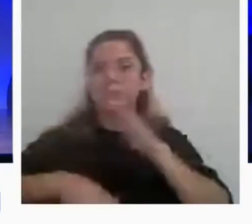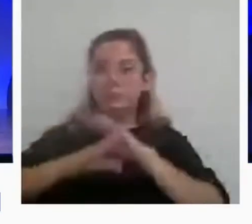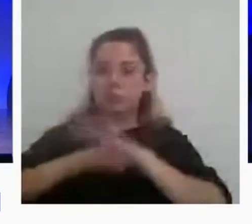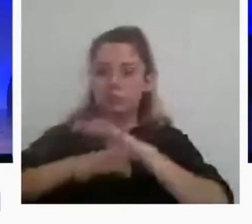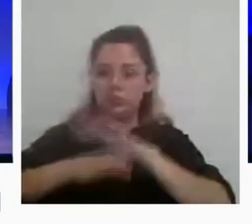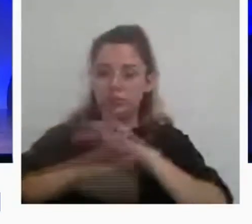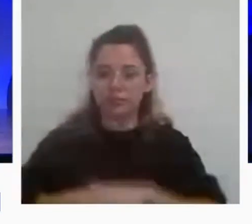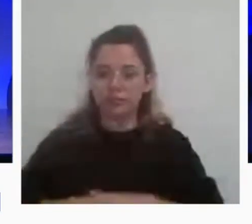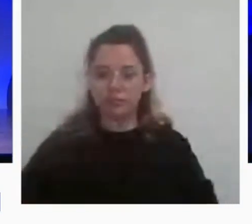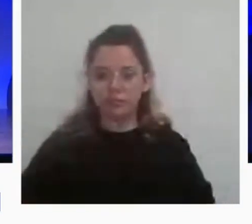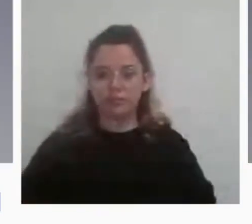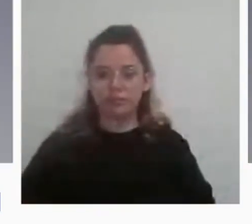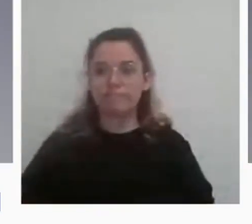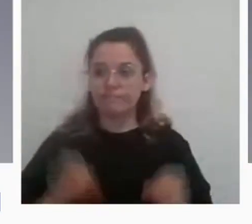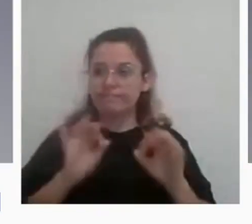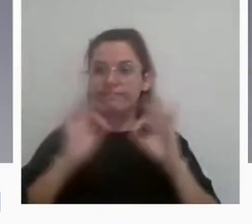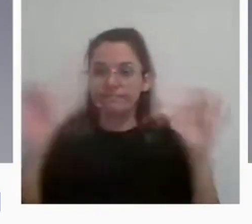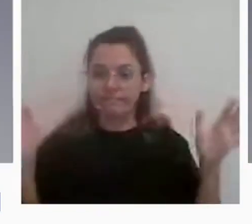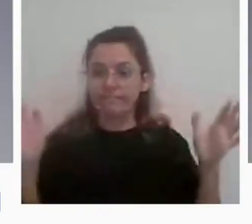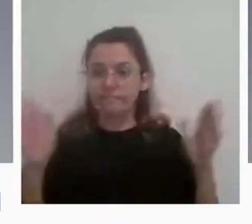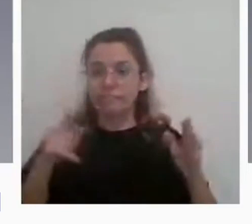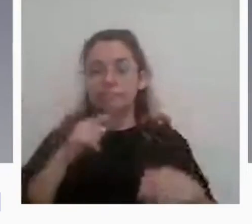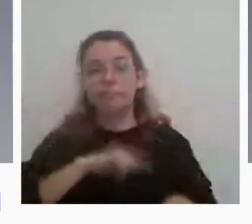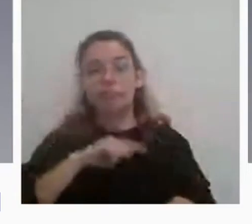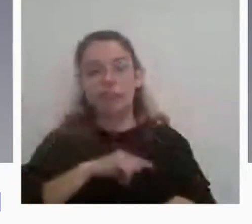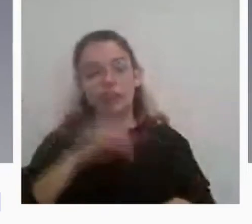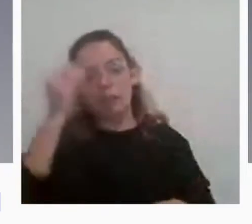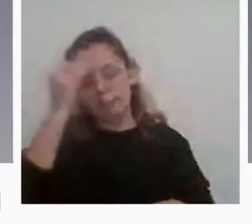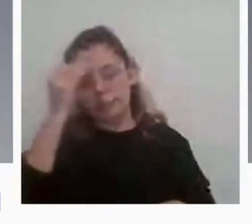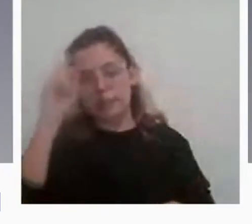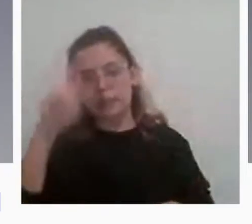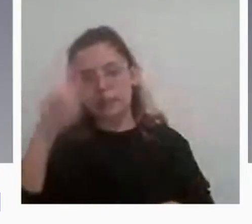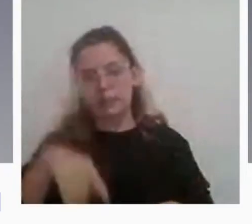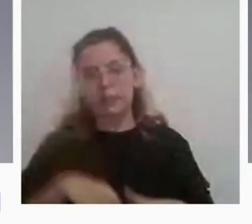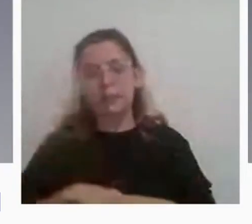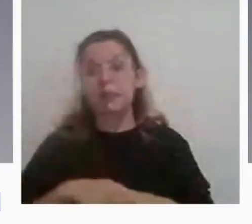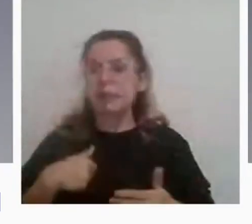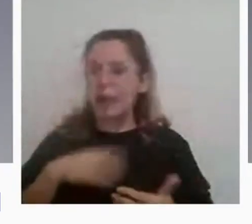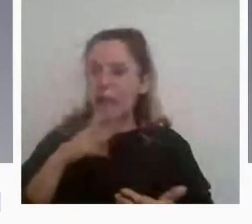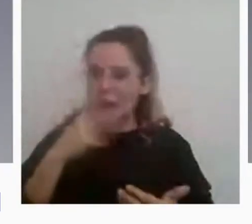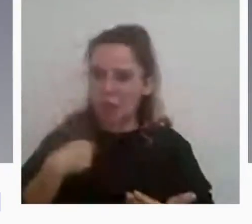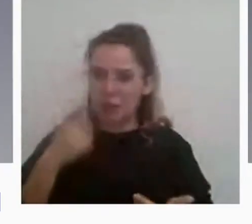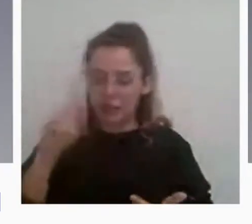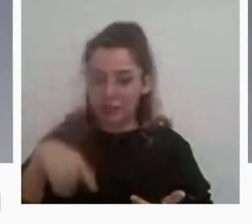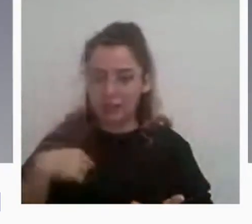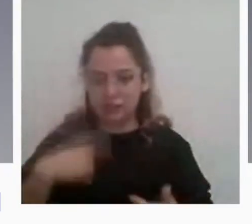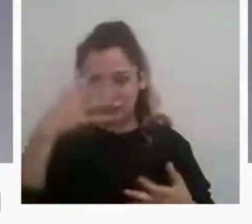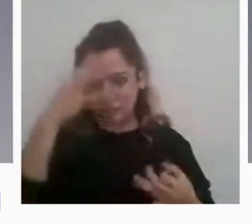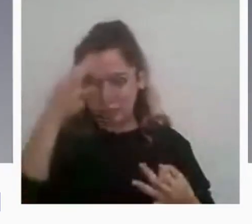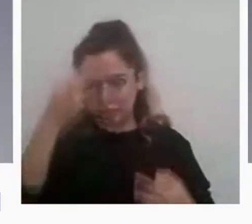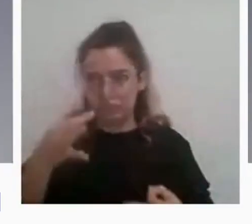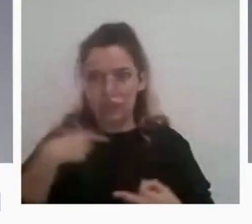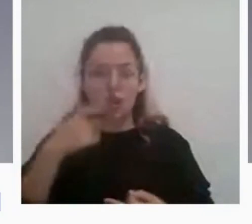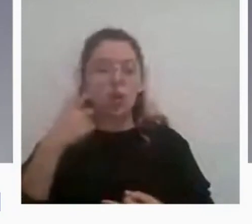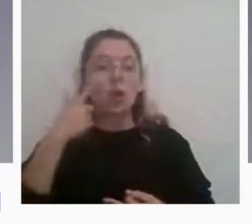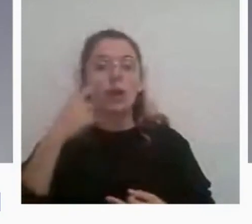siempre con ese sentido, ¿no? Pero pensar también estamos en el siglo XXI. Ese legado tiene que estar como